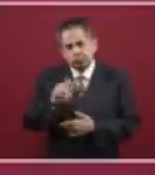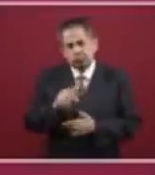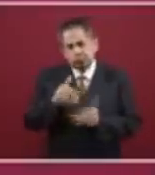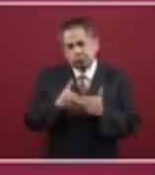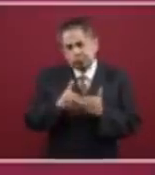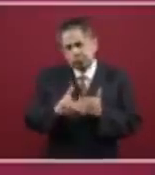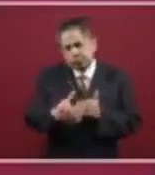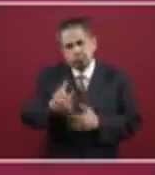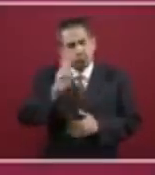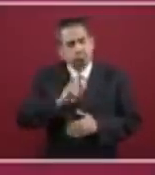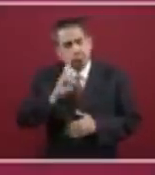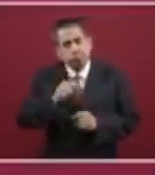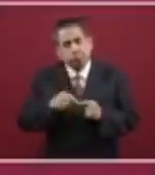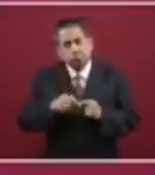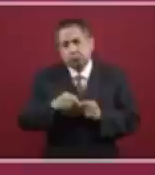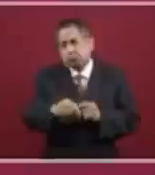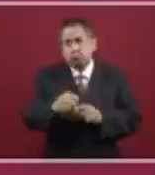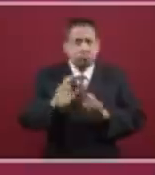hasta que